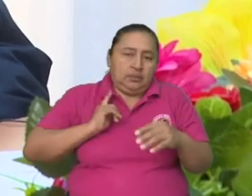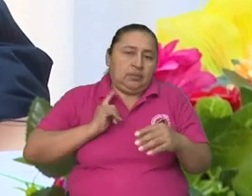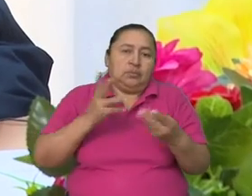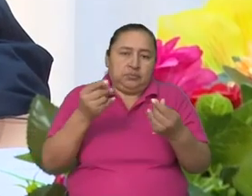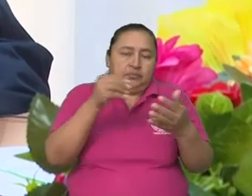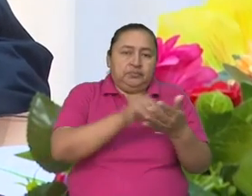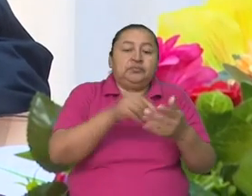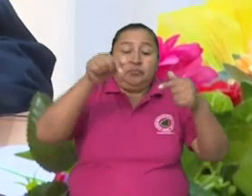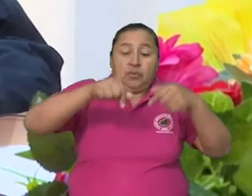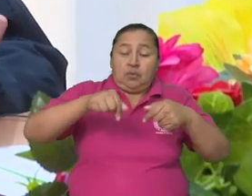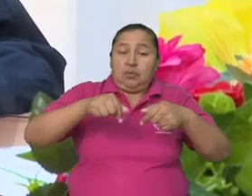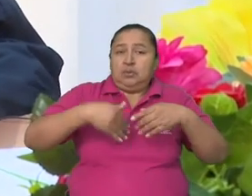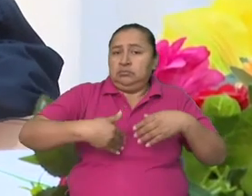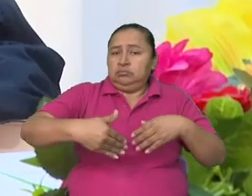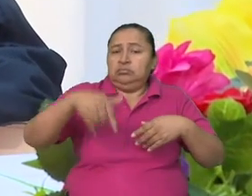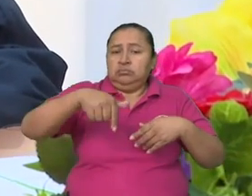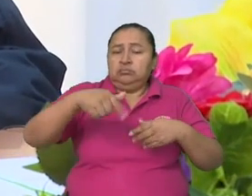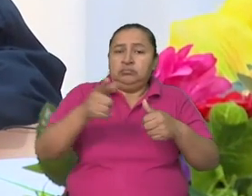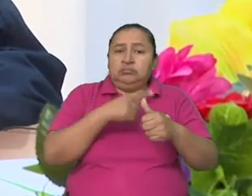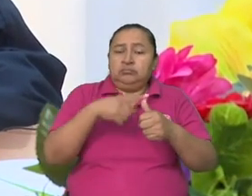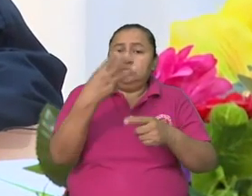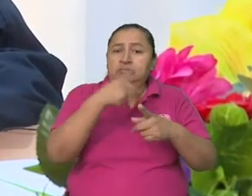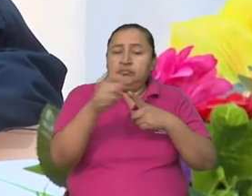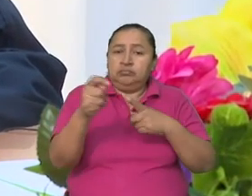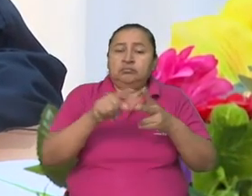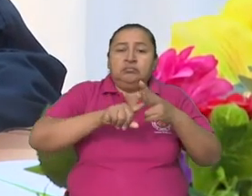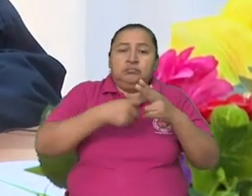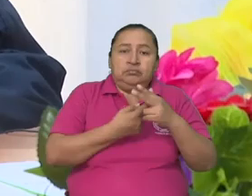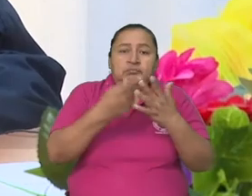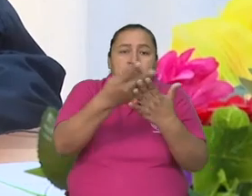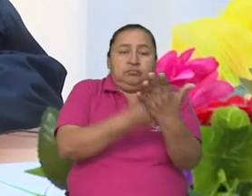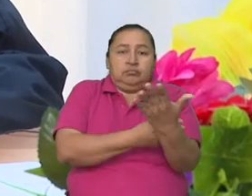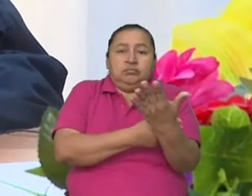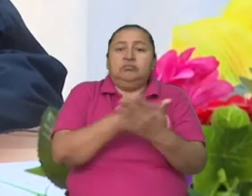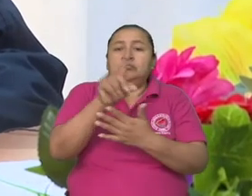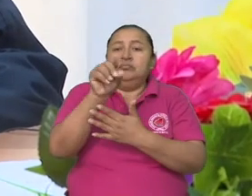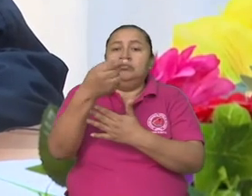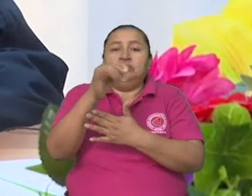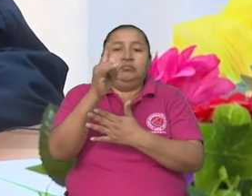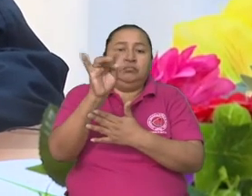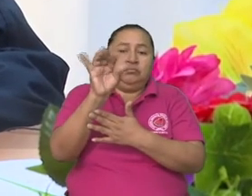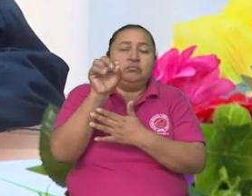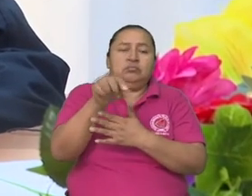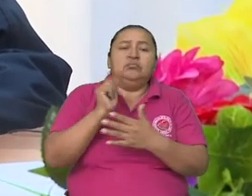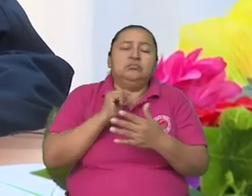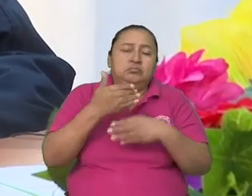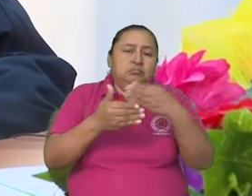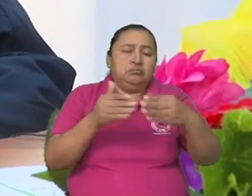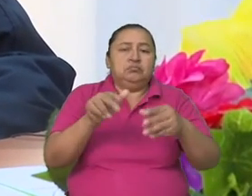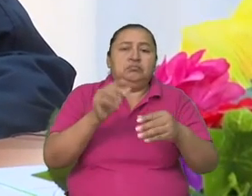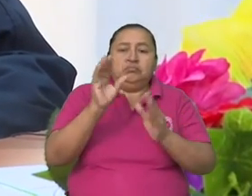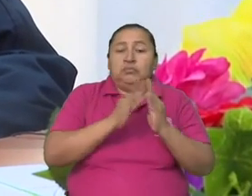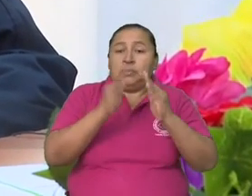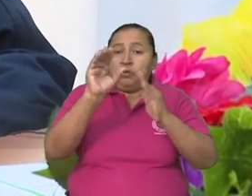ya en este primer trimestre vamos a iniciar ya con el proyecto logístico que queda a 11 kilómetros de